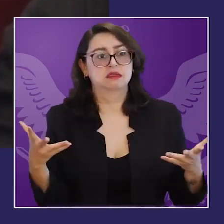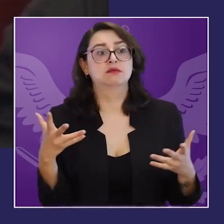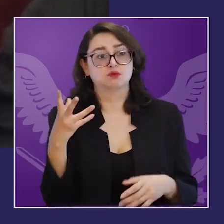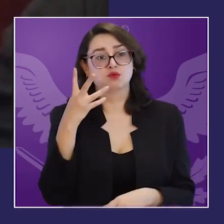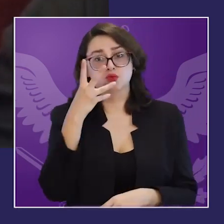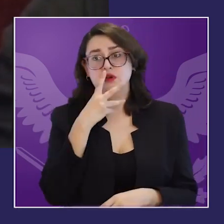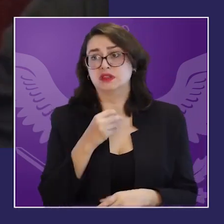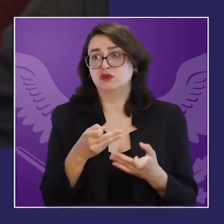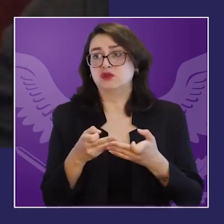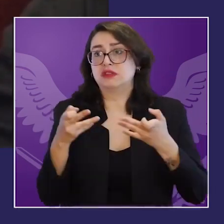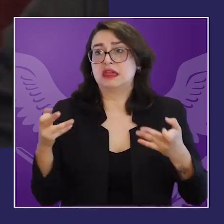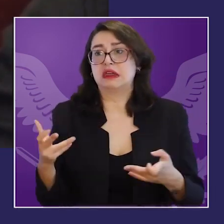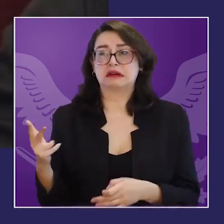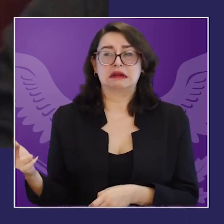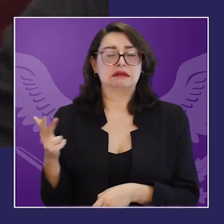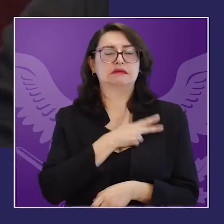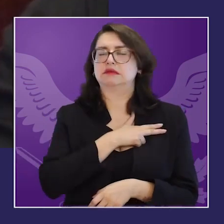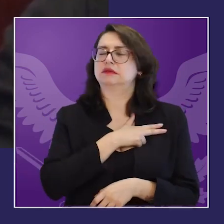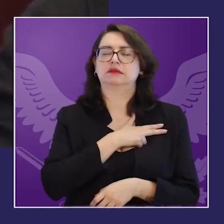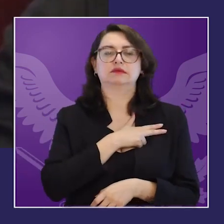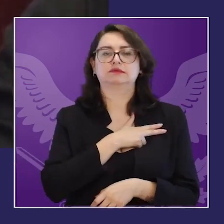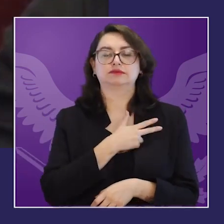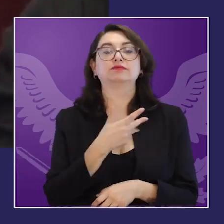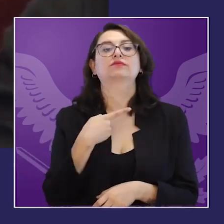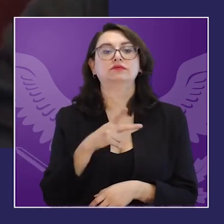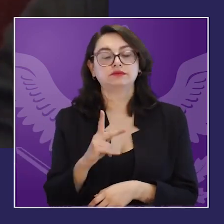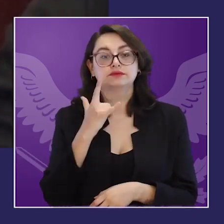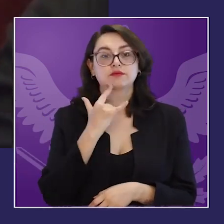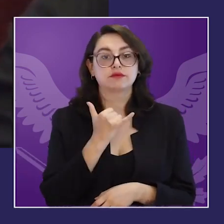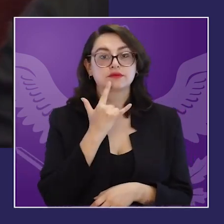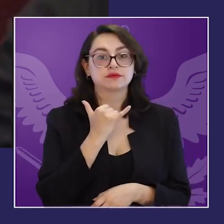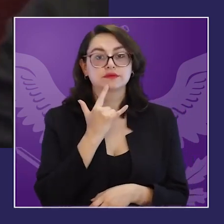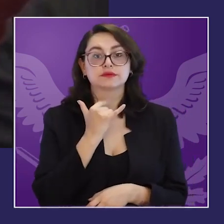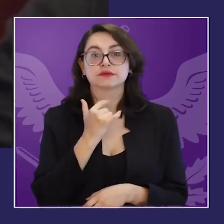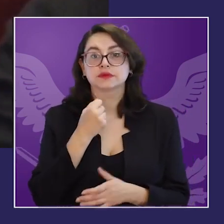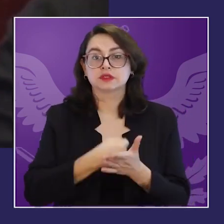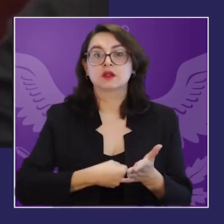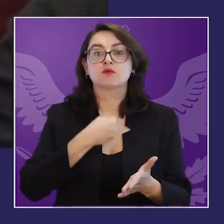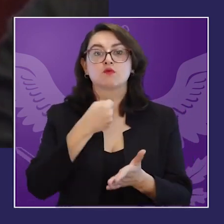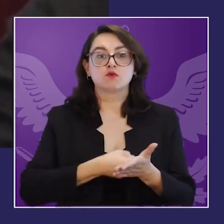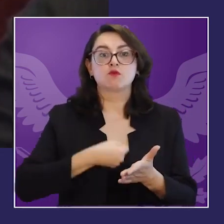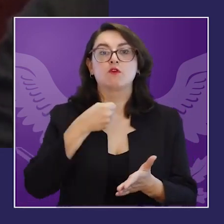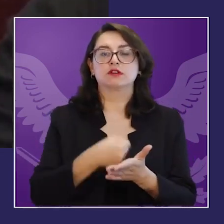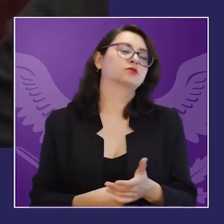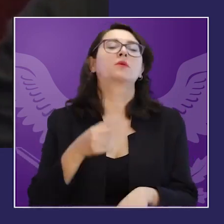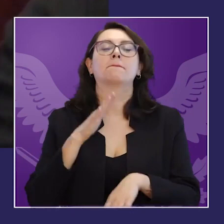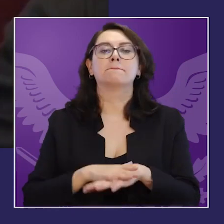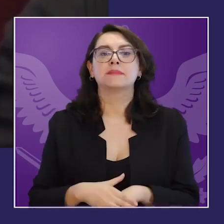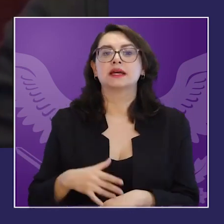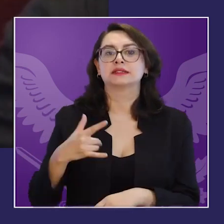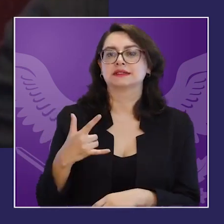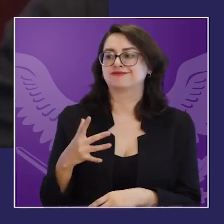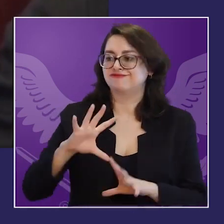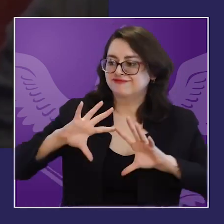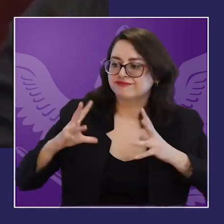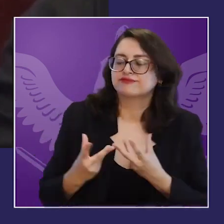herido, pero que ha hecho y sigue haciendo y está haciendo un profundo esfuerzo por reparar de manera integral